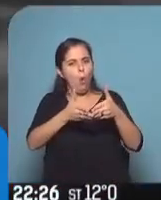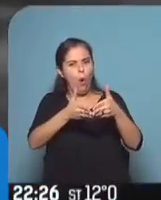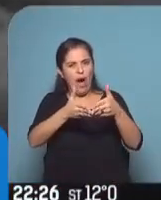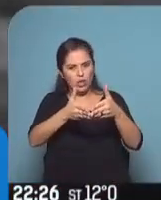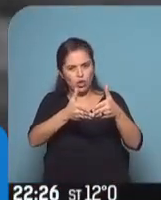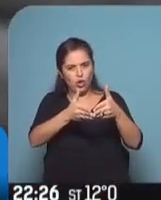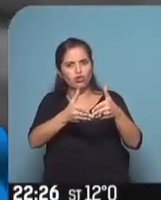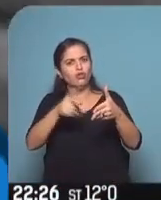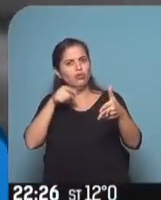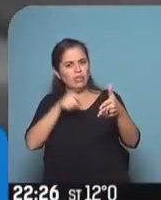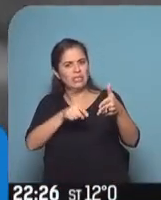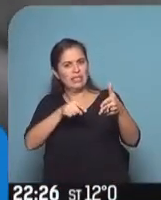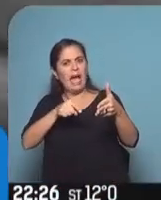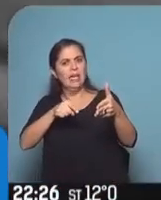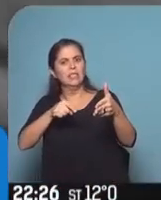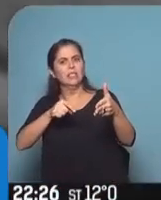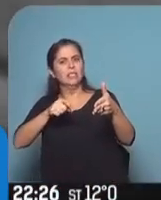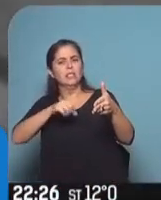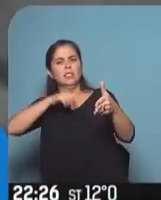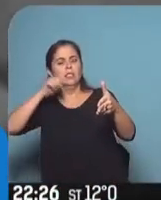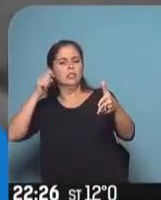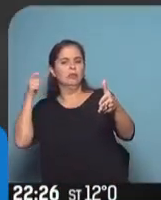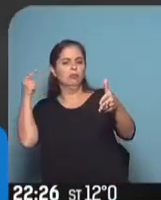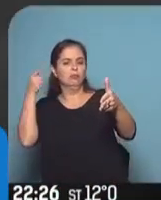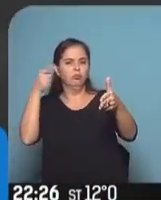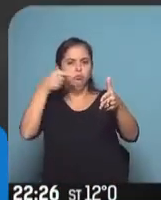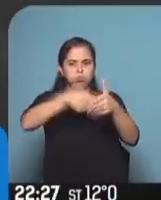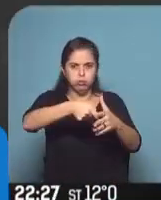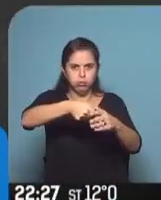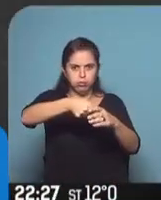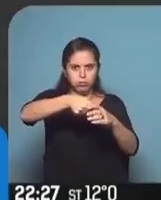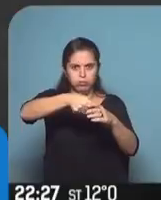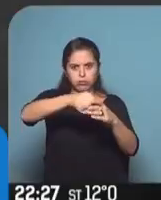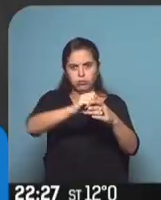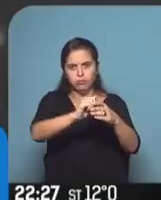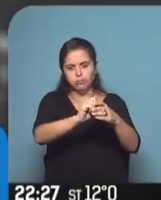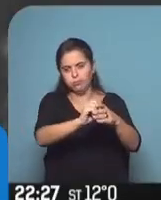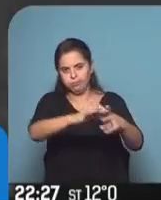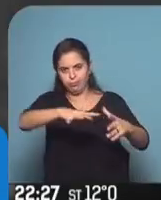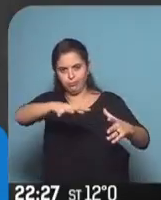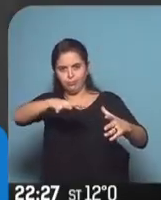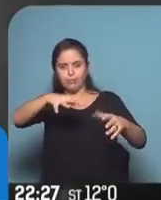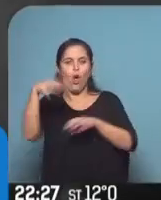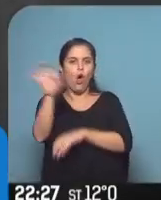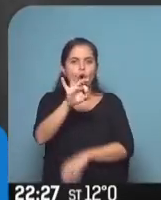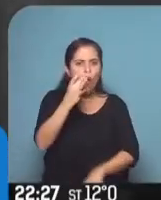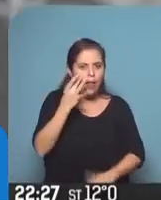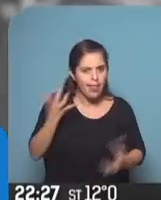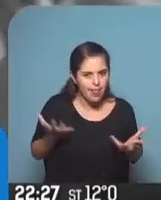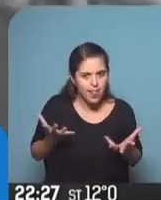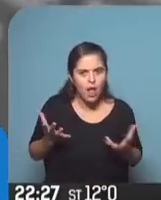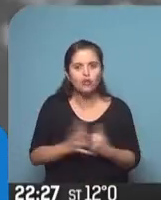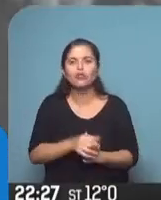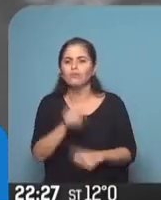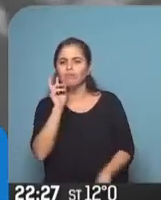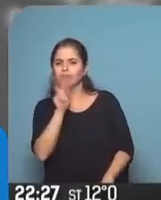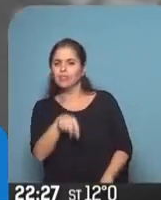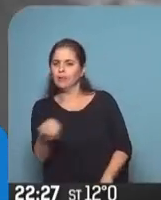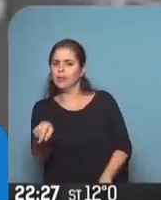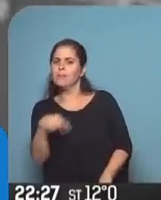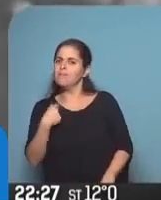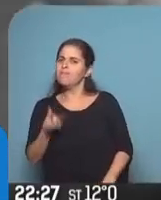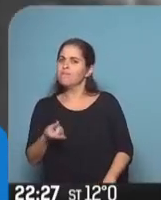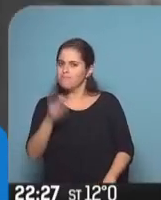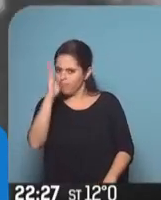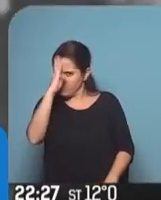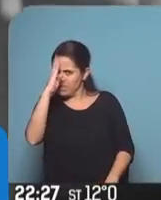con la difusión de fotografías y videos que presuntamente mostrarían a miembros de la Guardia Revolucionaria iraní retirando una mina sin